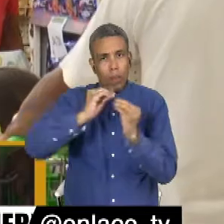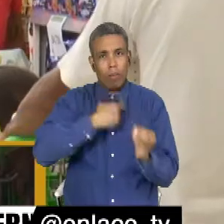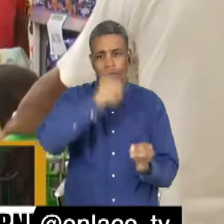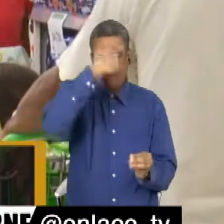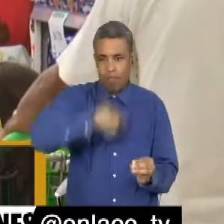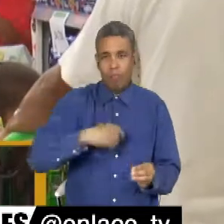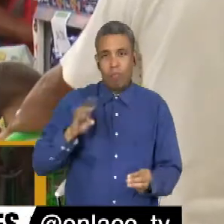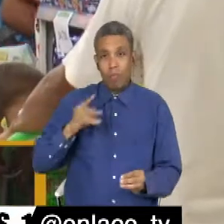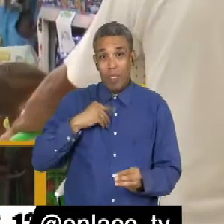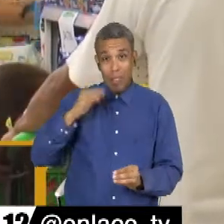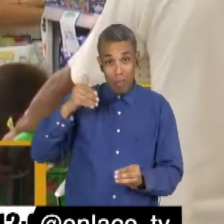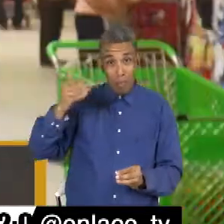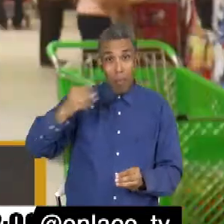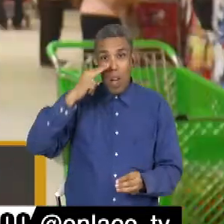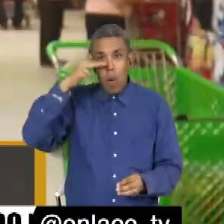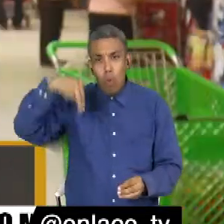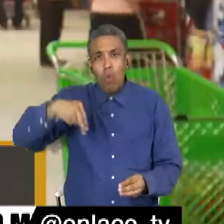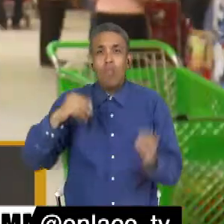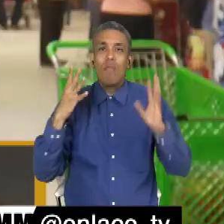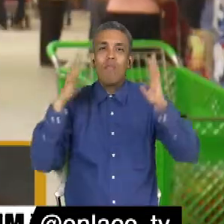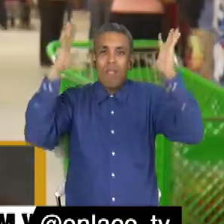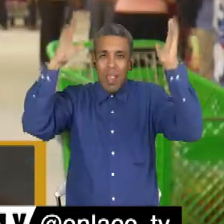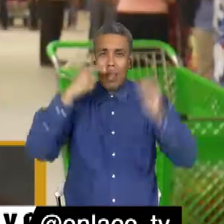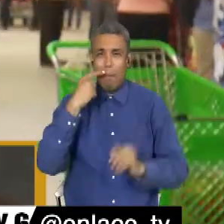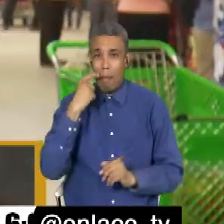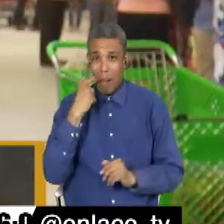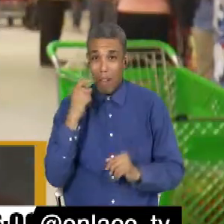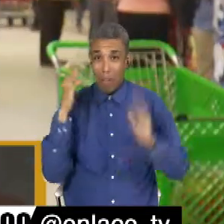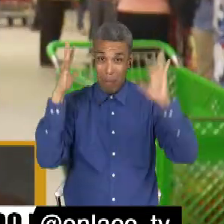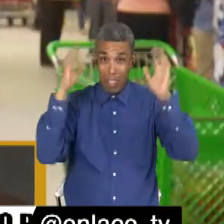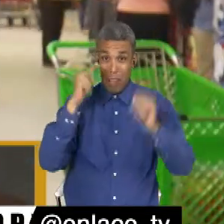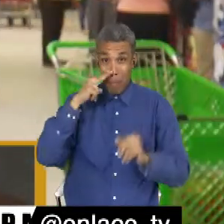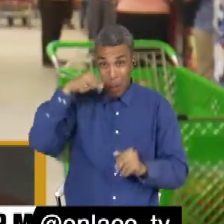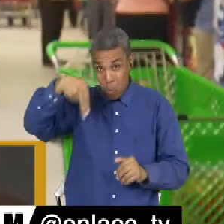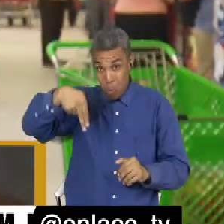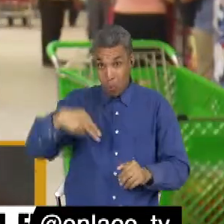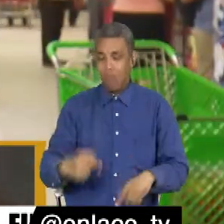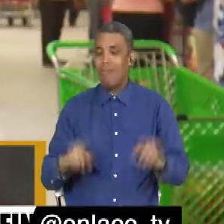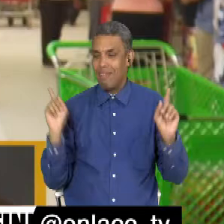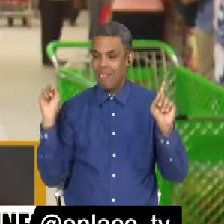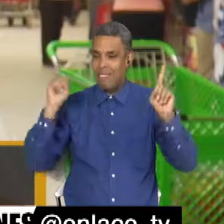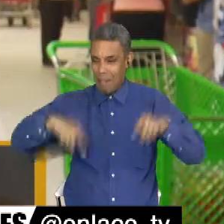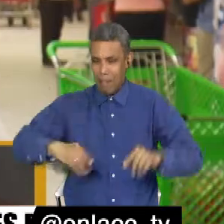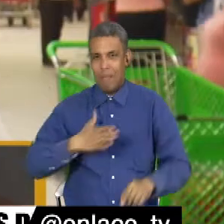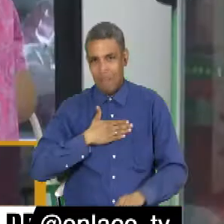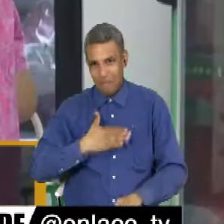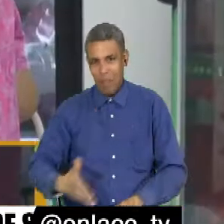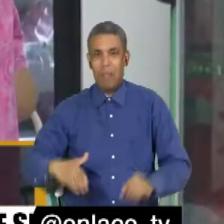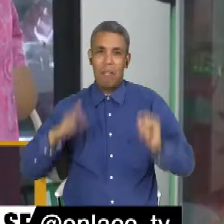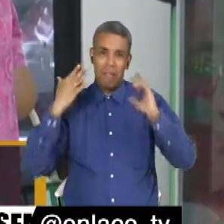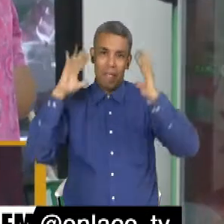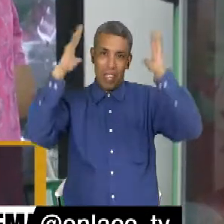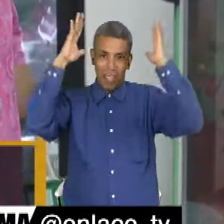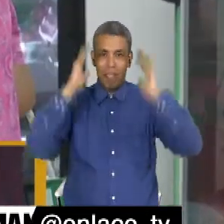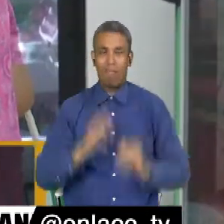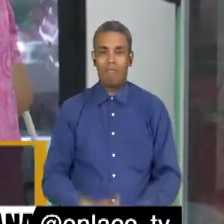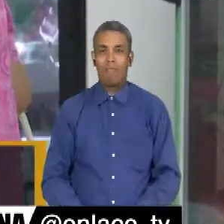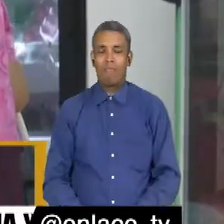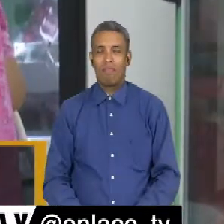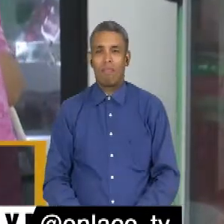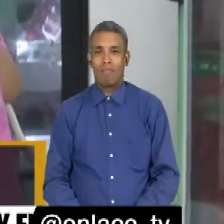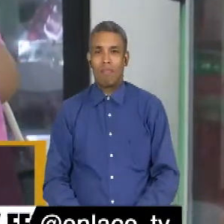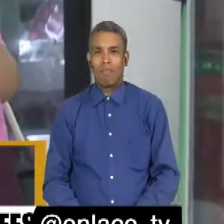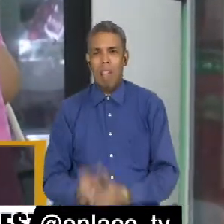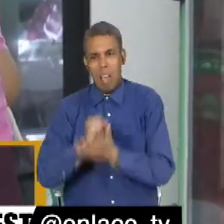promociones por parte de Autoservicio La Quinta. Comentarles que a partir de mañana arranca una actividad que habíamos tenido así